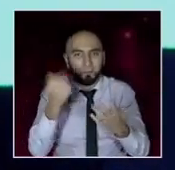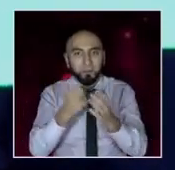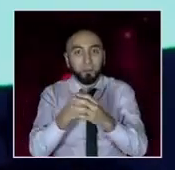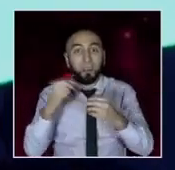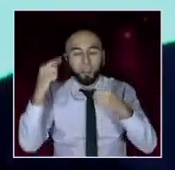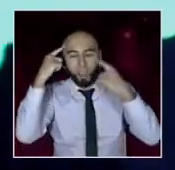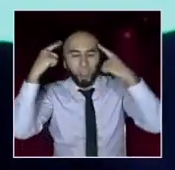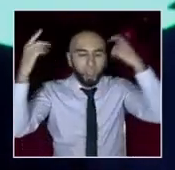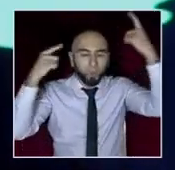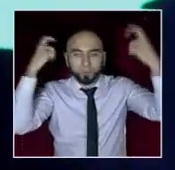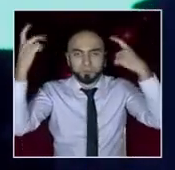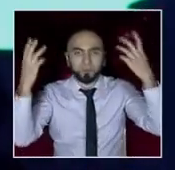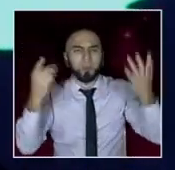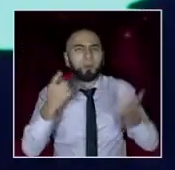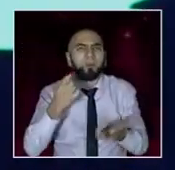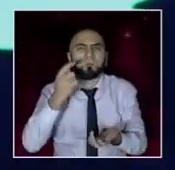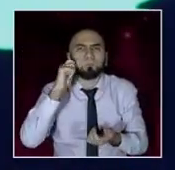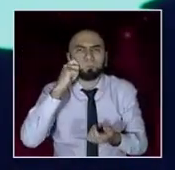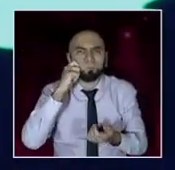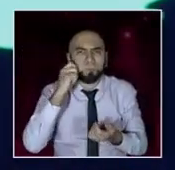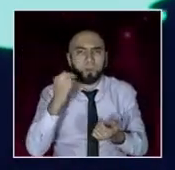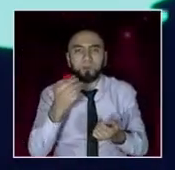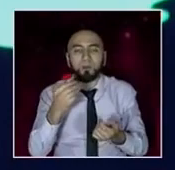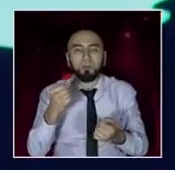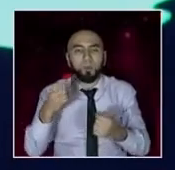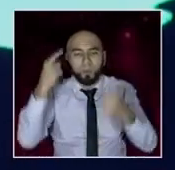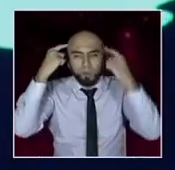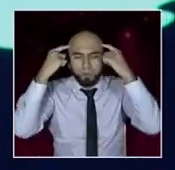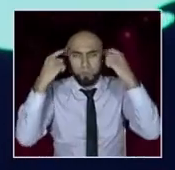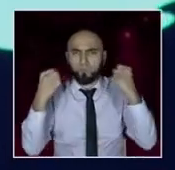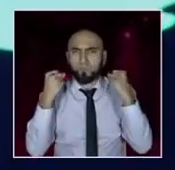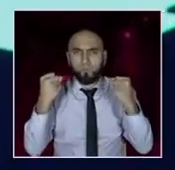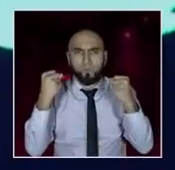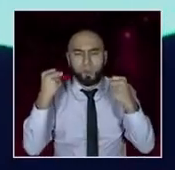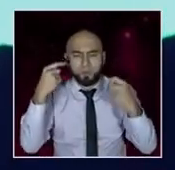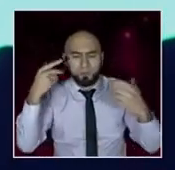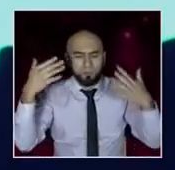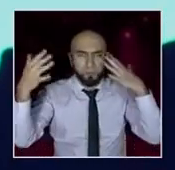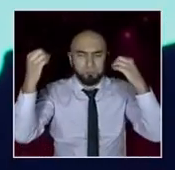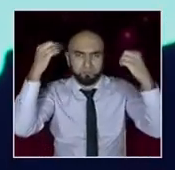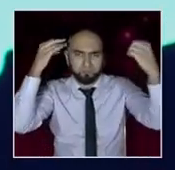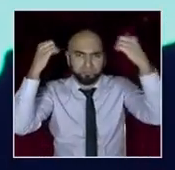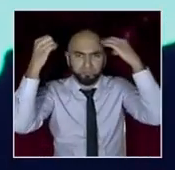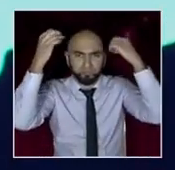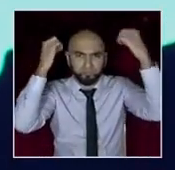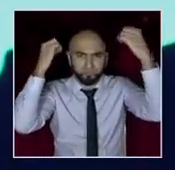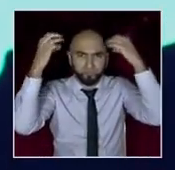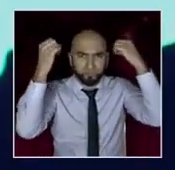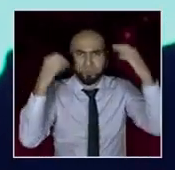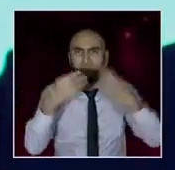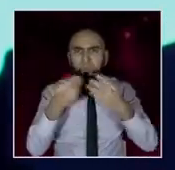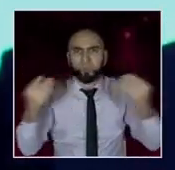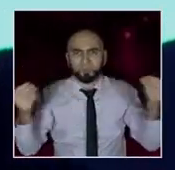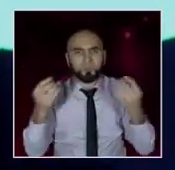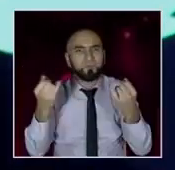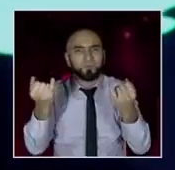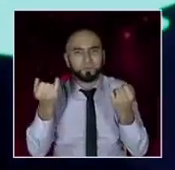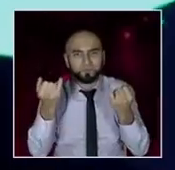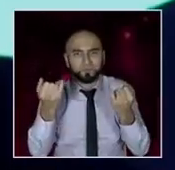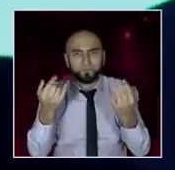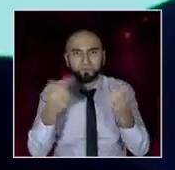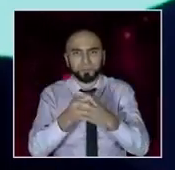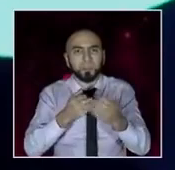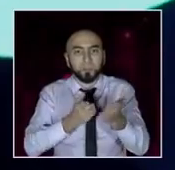gente, cuando las predicciones son demasiado fuertes. Así que sobrecargan los datos sensoriales, así que comienzan a